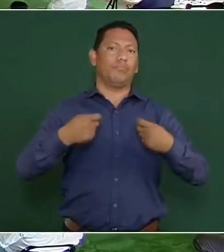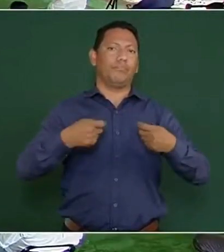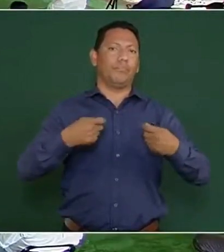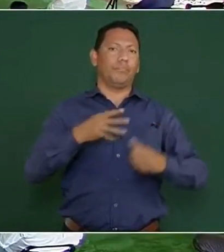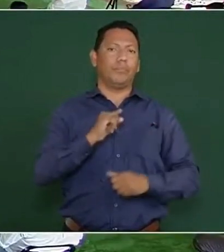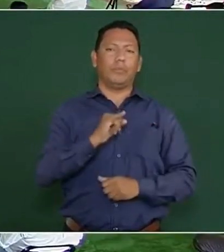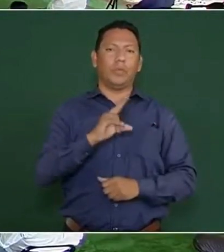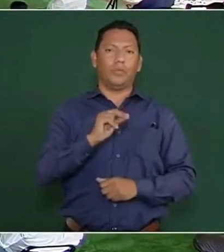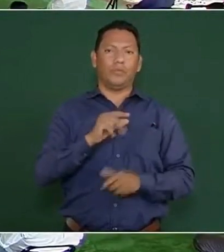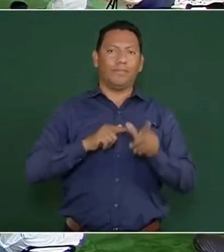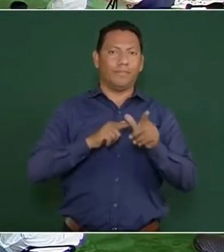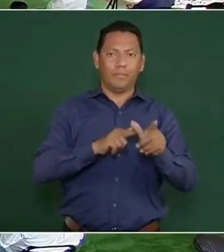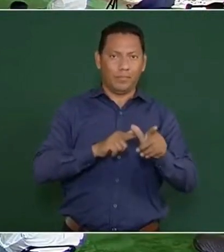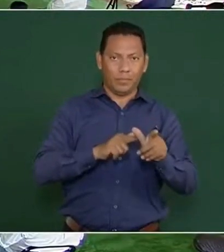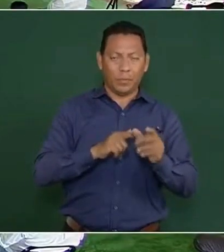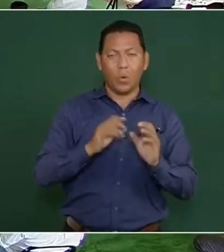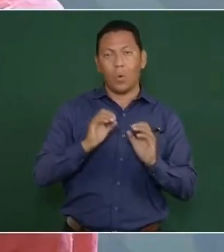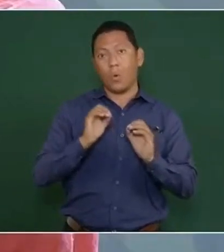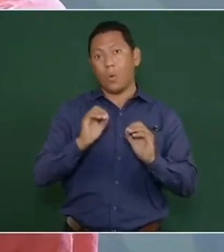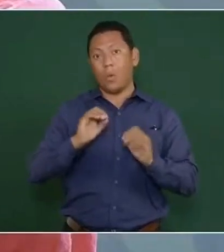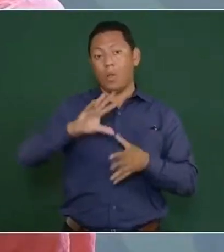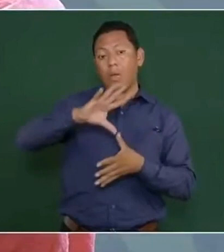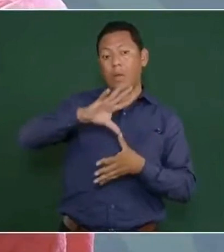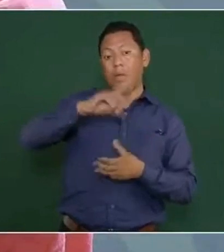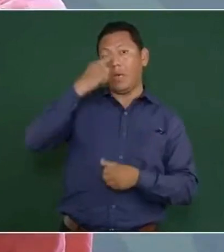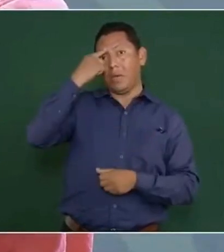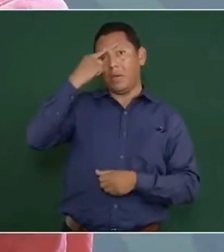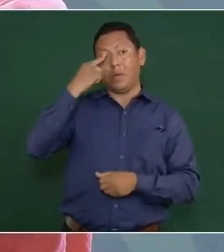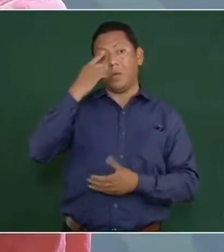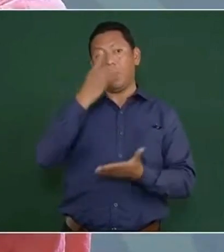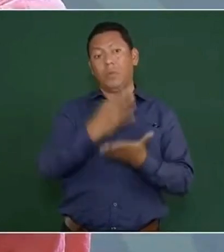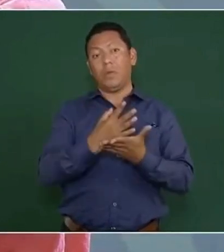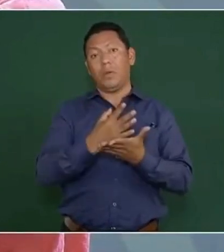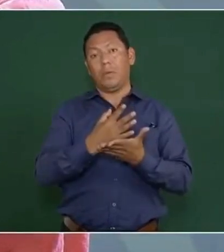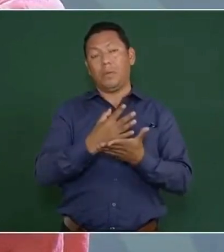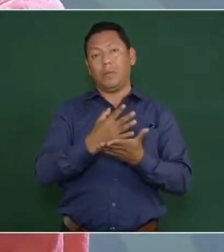o el América para los americanos,